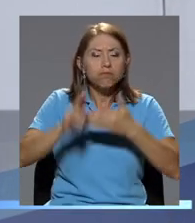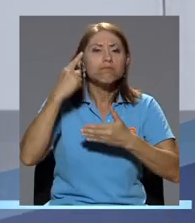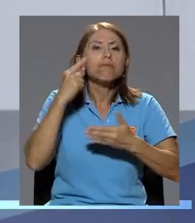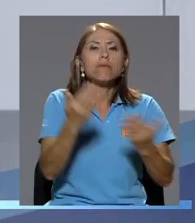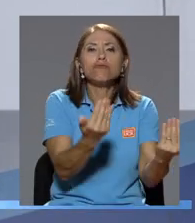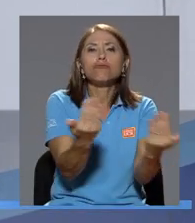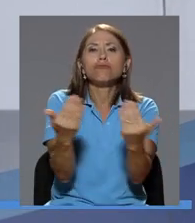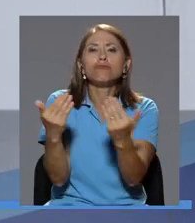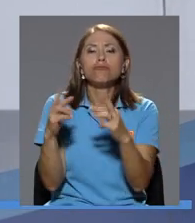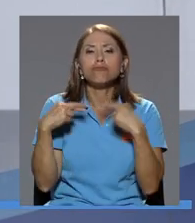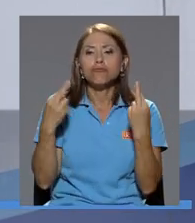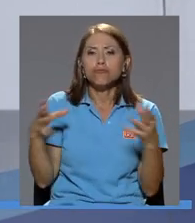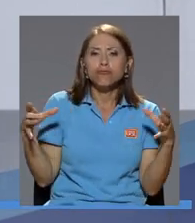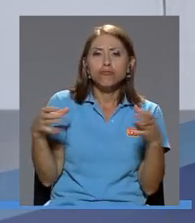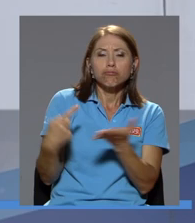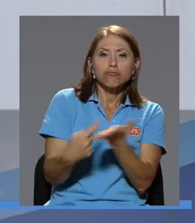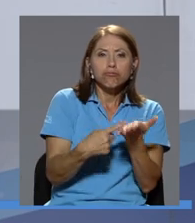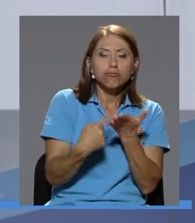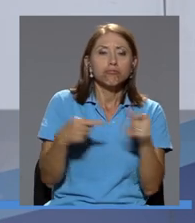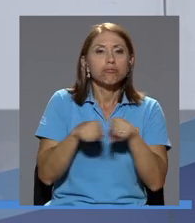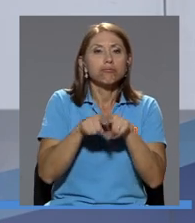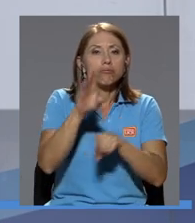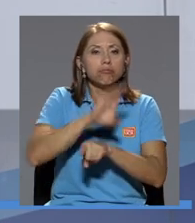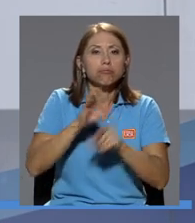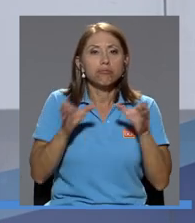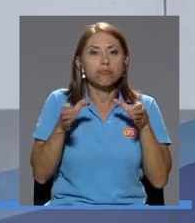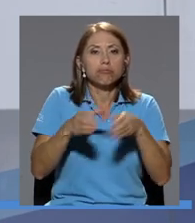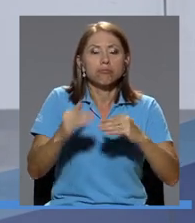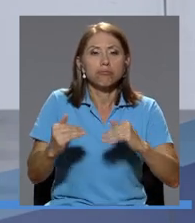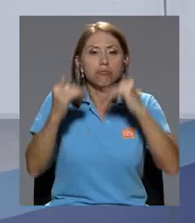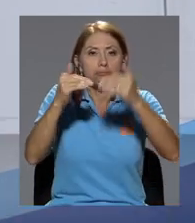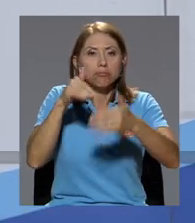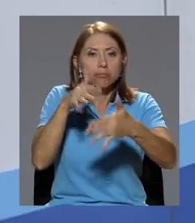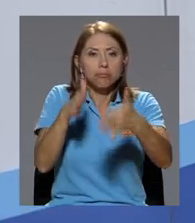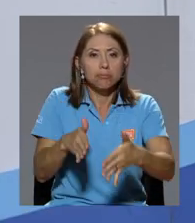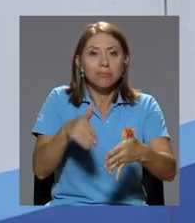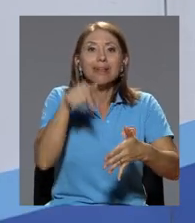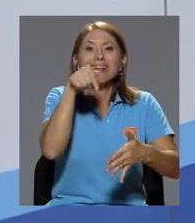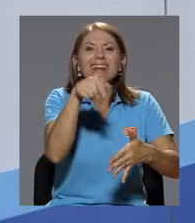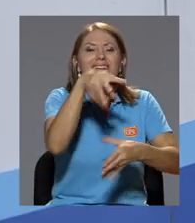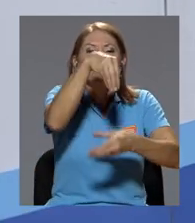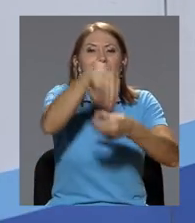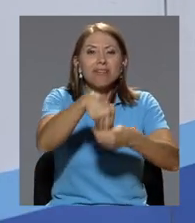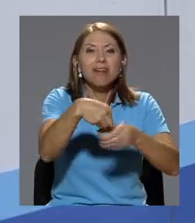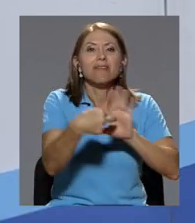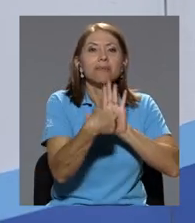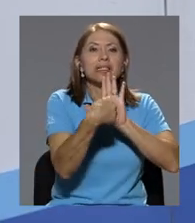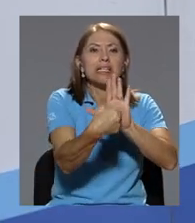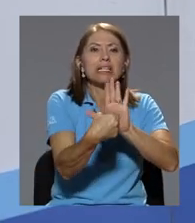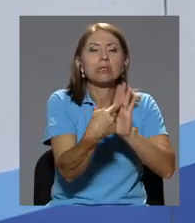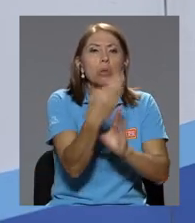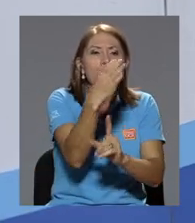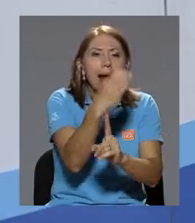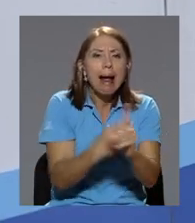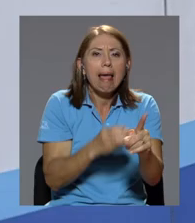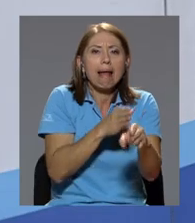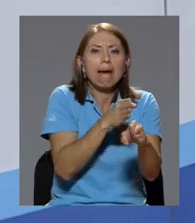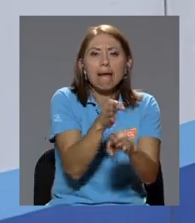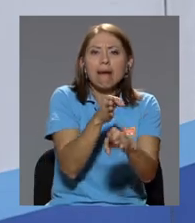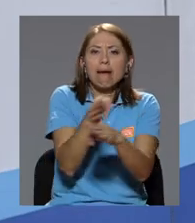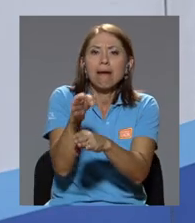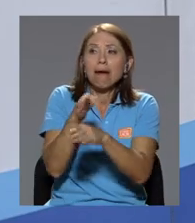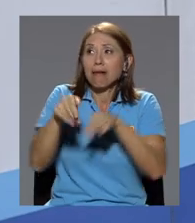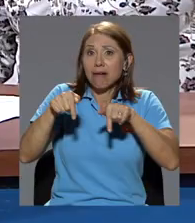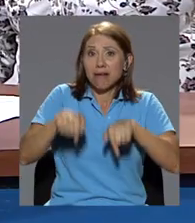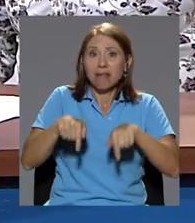y también con lo que es el consejo superior estudiantil el cual tiene la representación de cada una de las carreras de la universidad incluyendo sedes y recintos